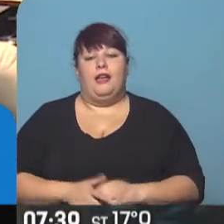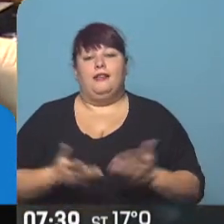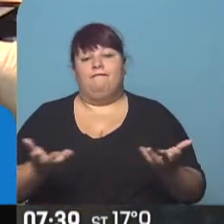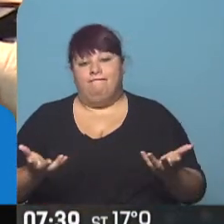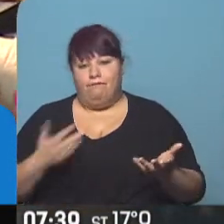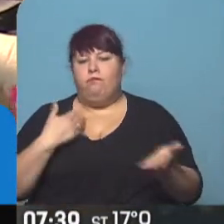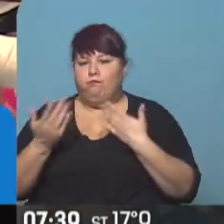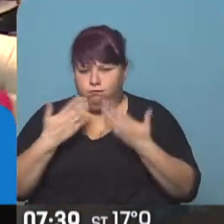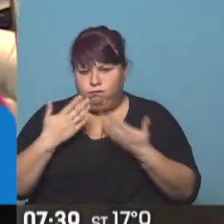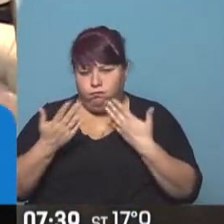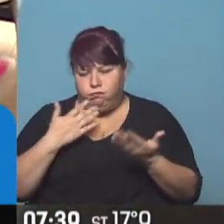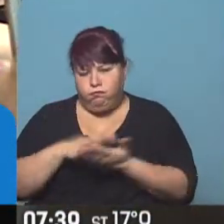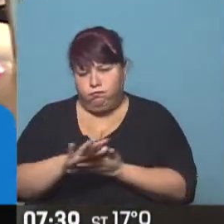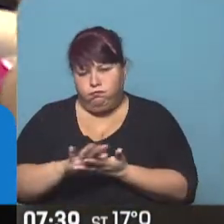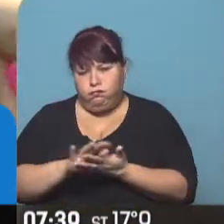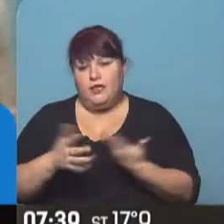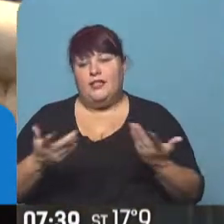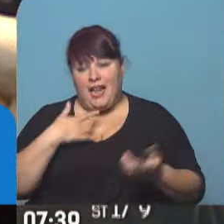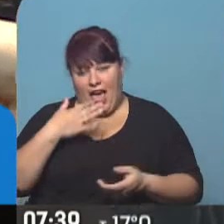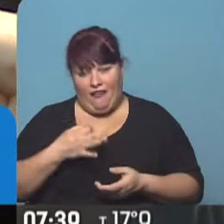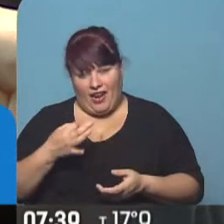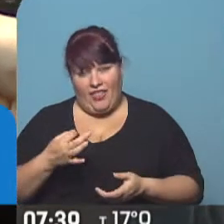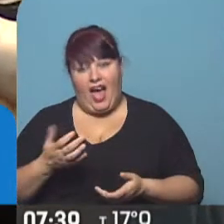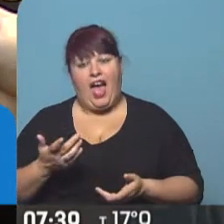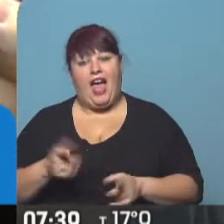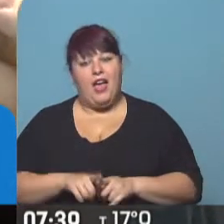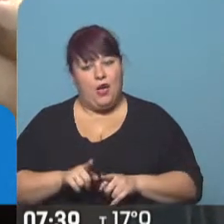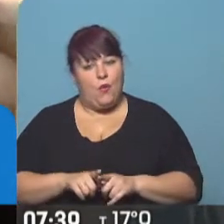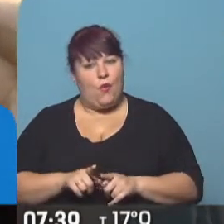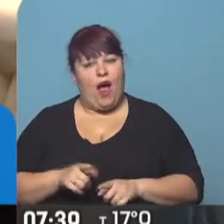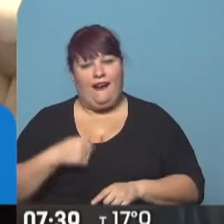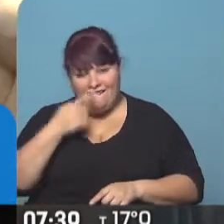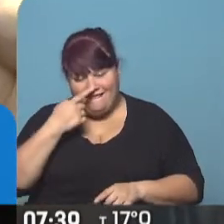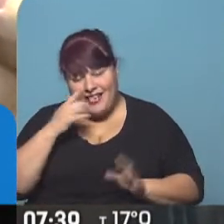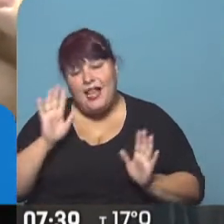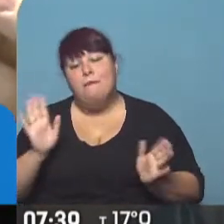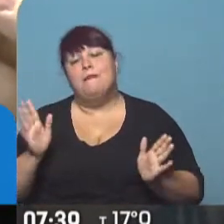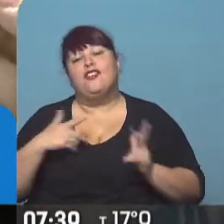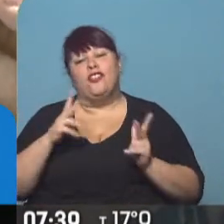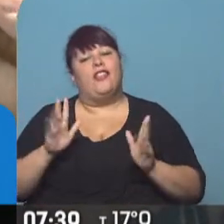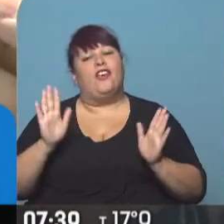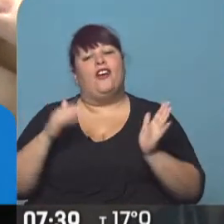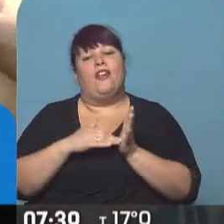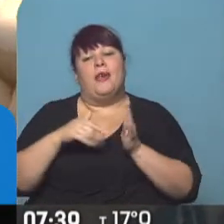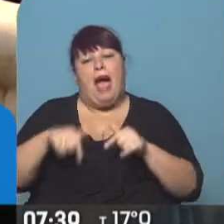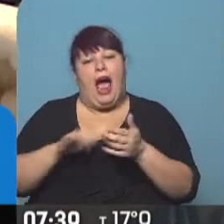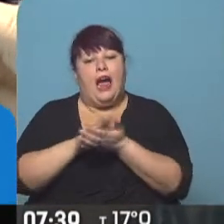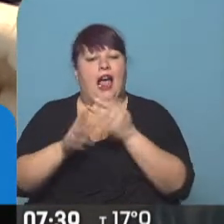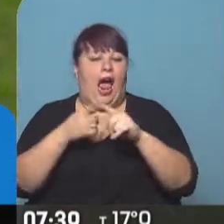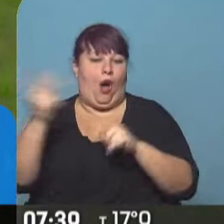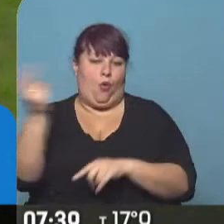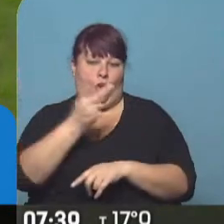es algo que lo hablamos y te digo la verdad, es algo que nos interesó, pero bueno, como te dije antes, es todo a partir de una